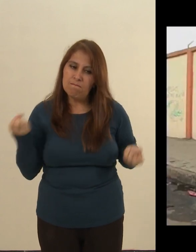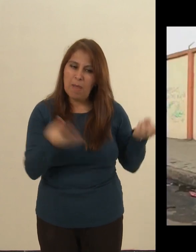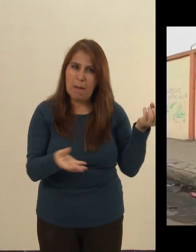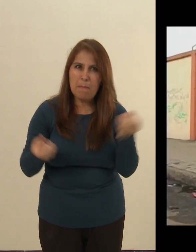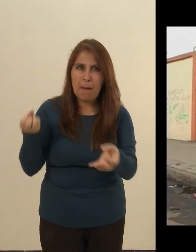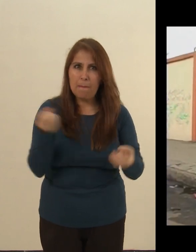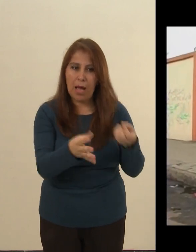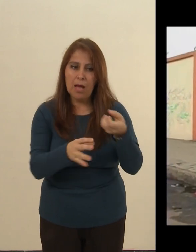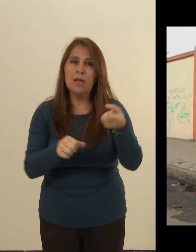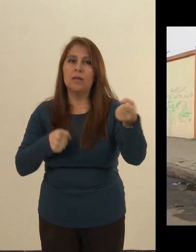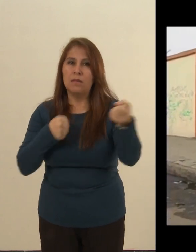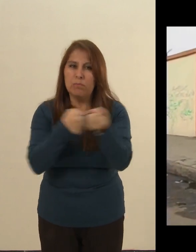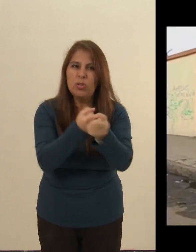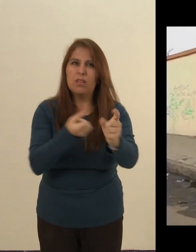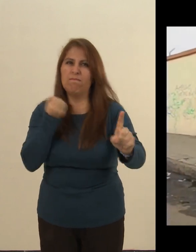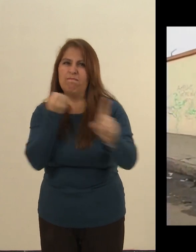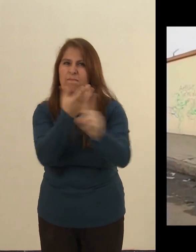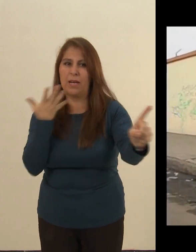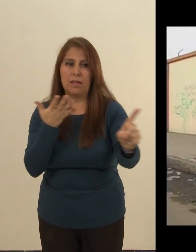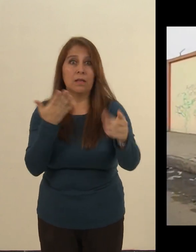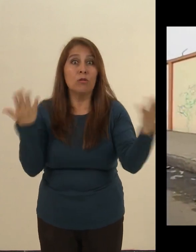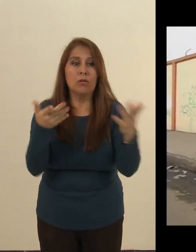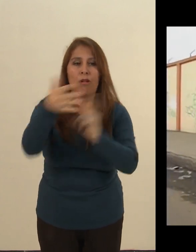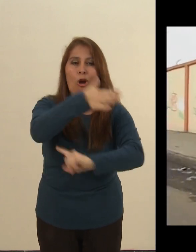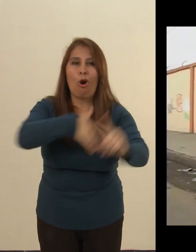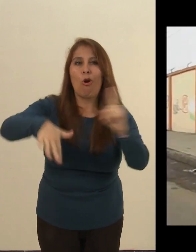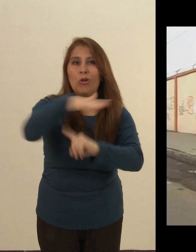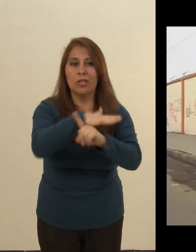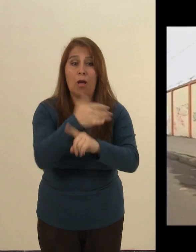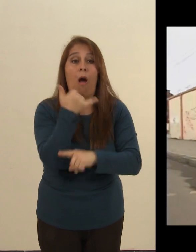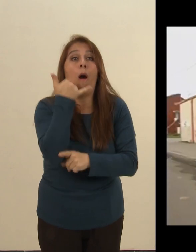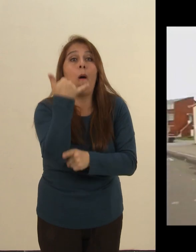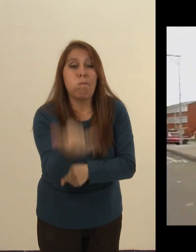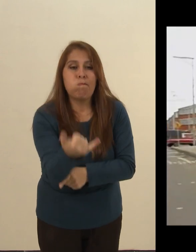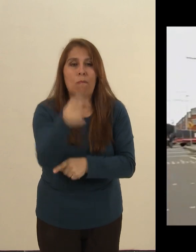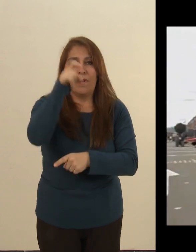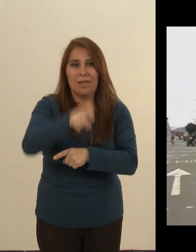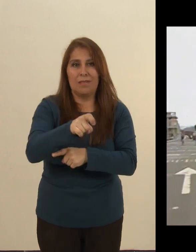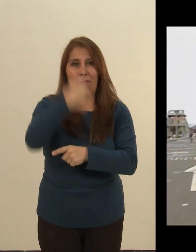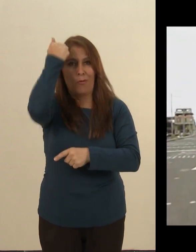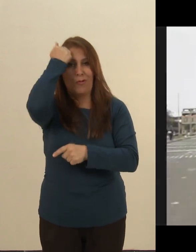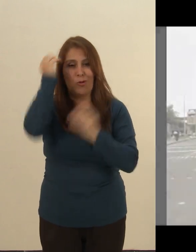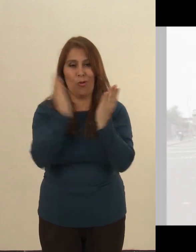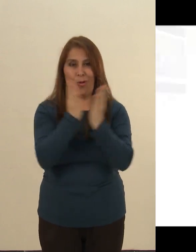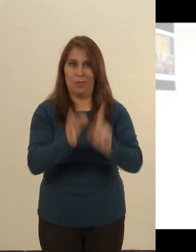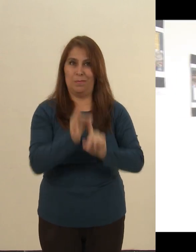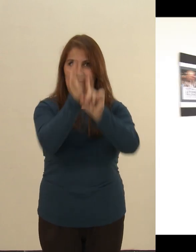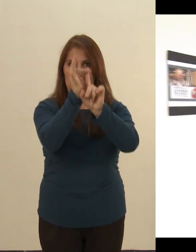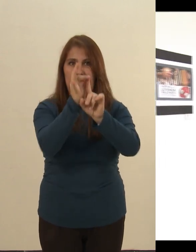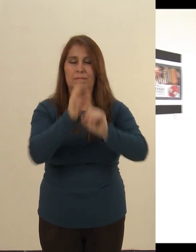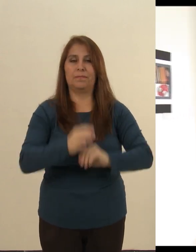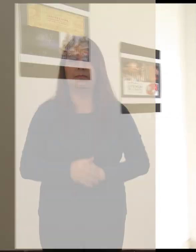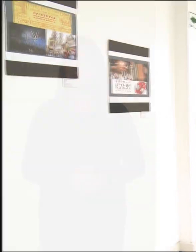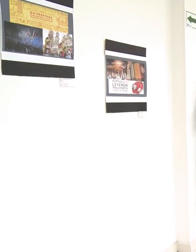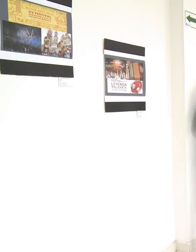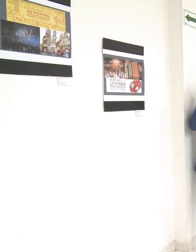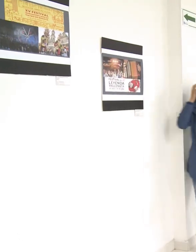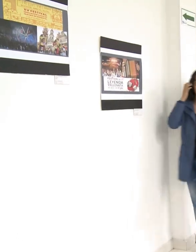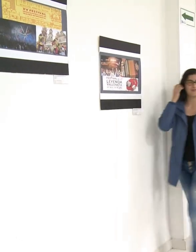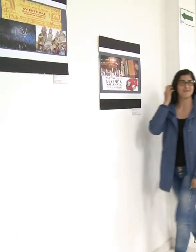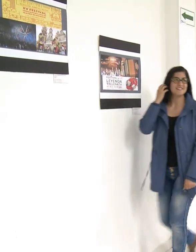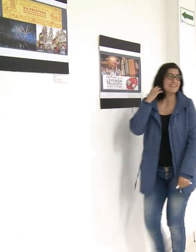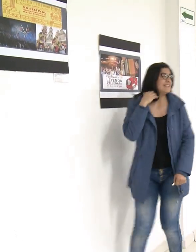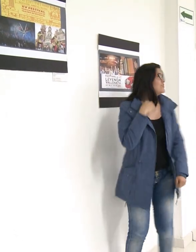contribuir e impactar en los contextos donde es necesaria la presencia de un educador especial.